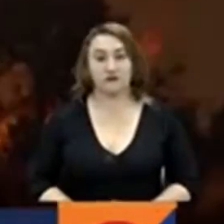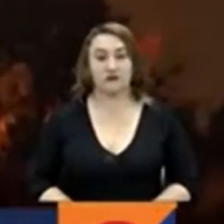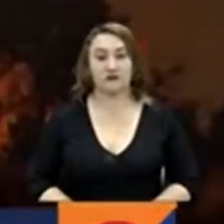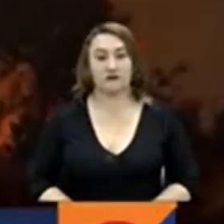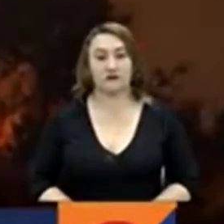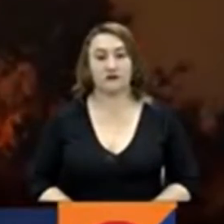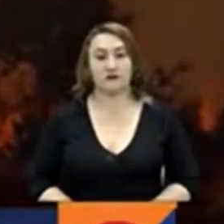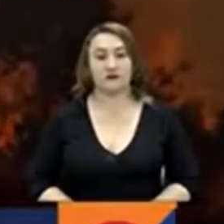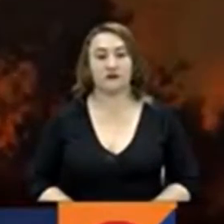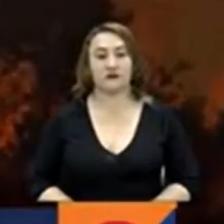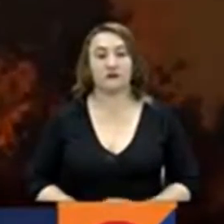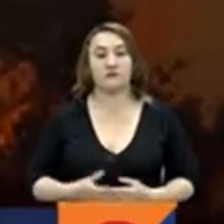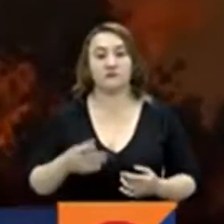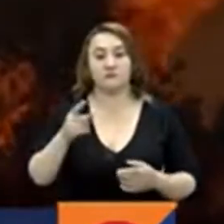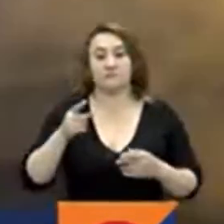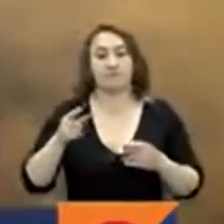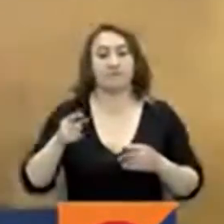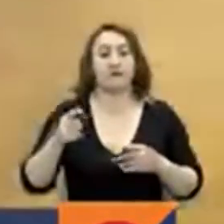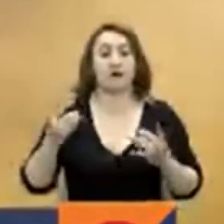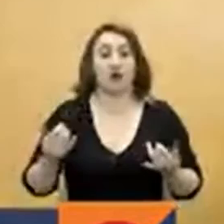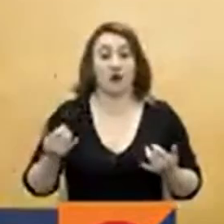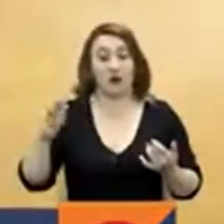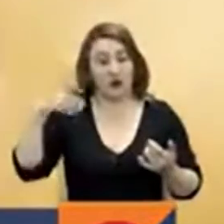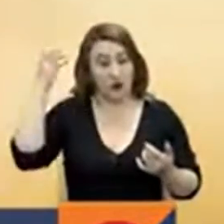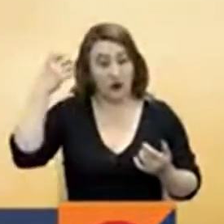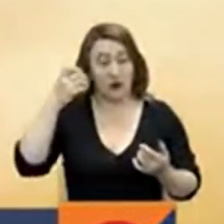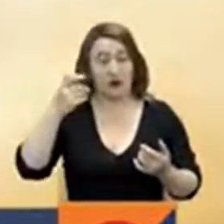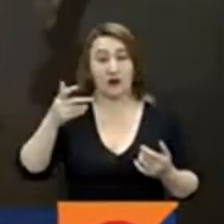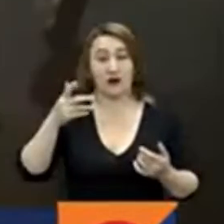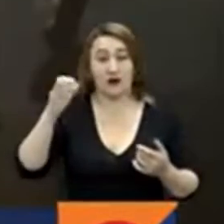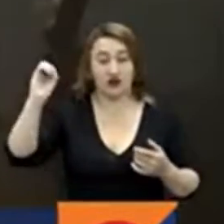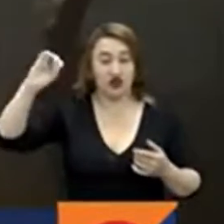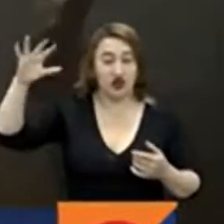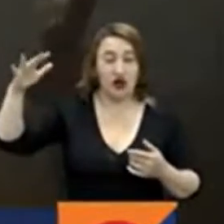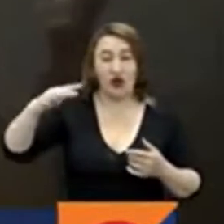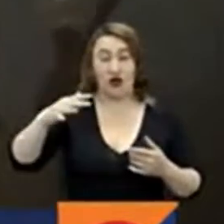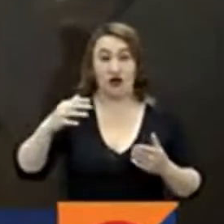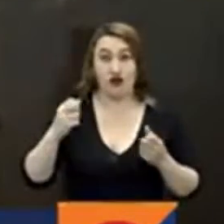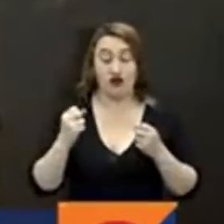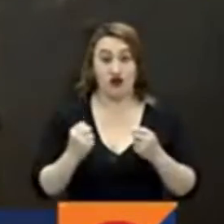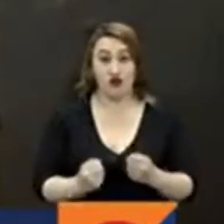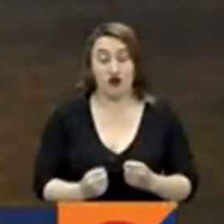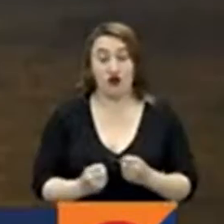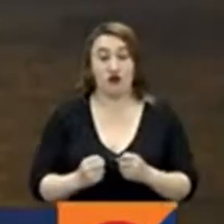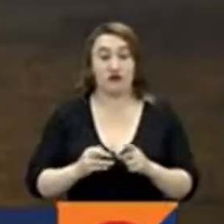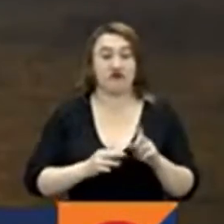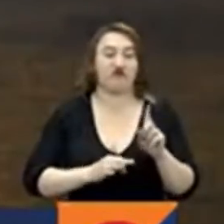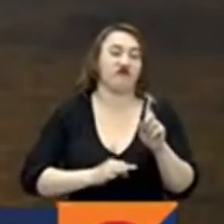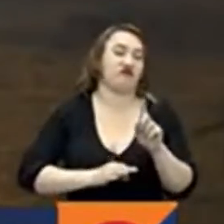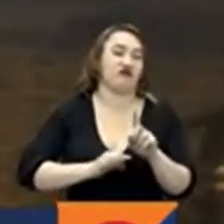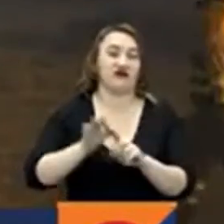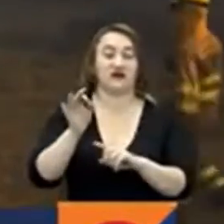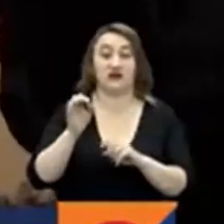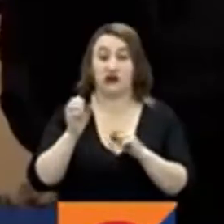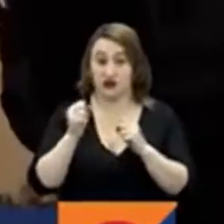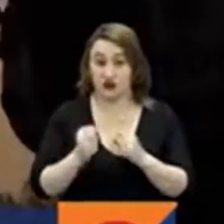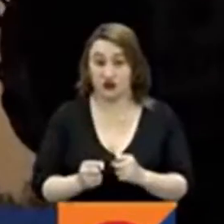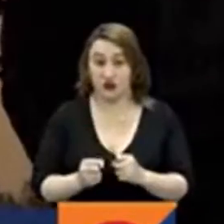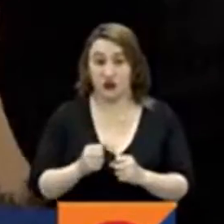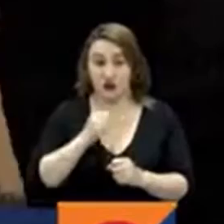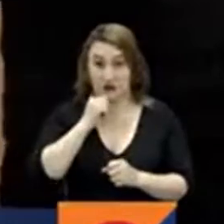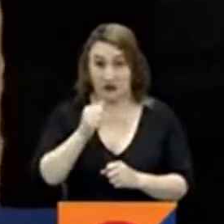Esta es la batalla que se libra hoy en Europa, el cara a cara, el cuerpo a cuerpo con temperaturas extremas,